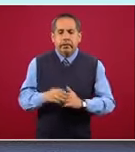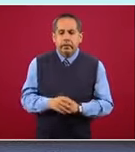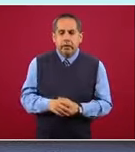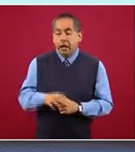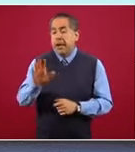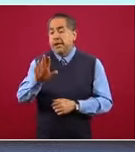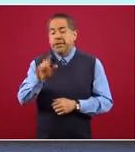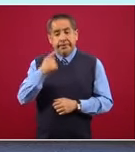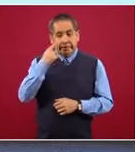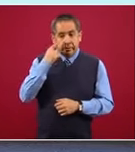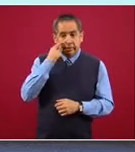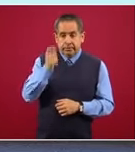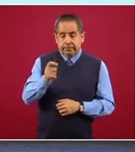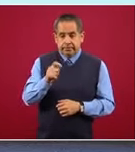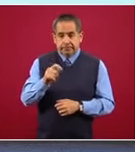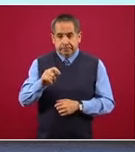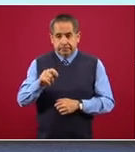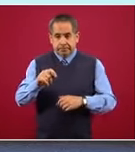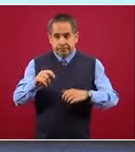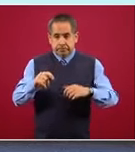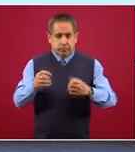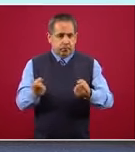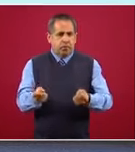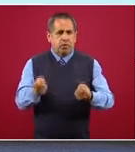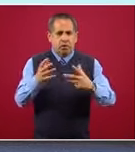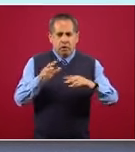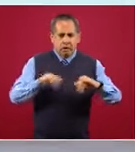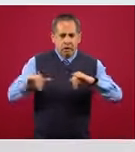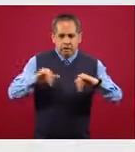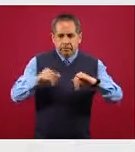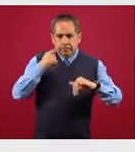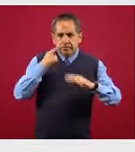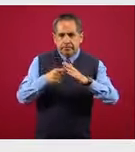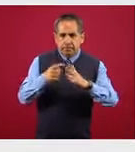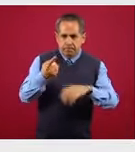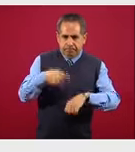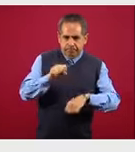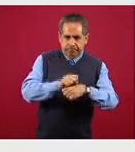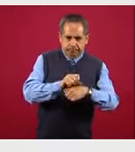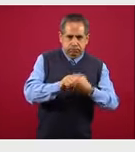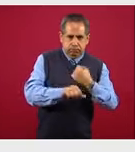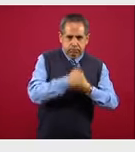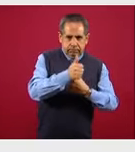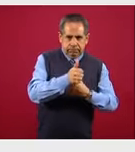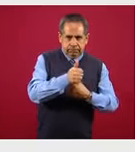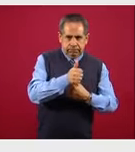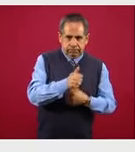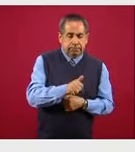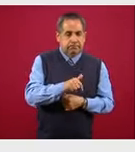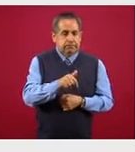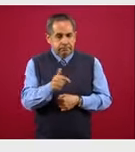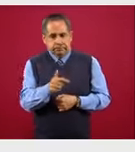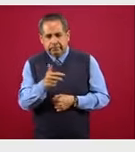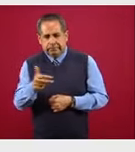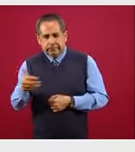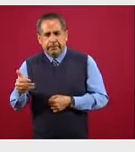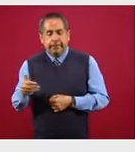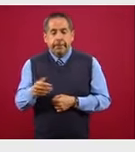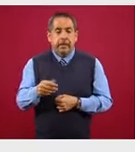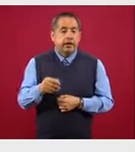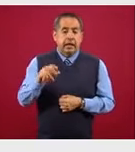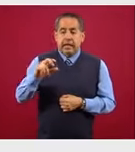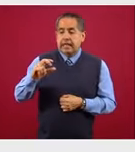Perdón, antes de pasar, veamos el mapa animado. Aquí tenemos desde las semanas 11 en adelante, precisamente Chilpancingo de